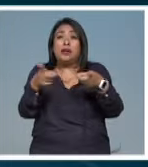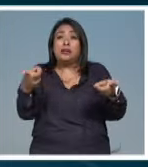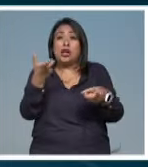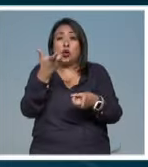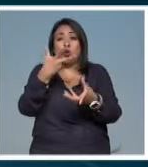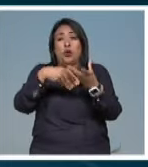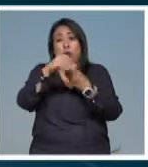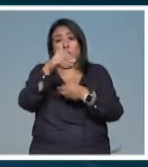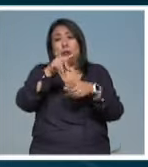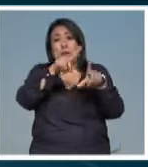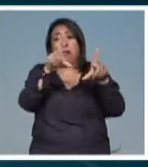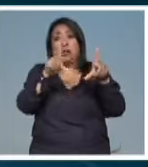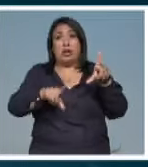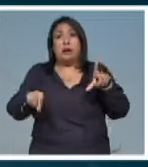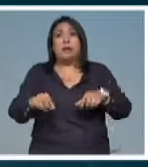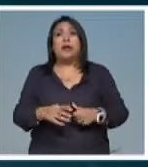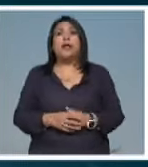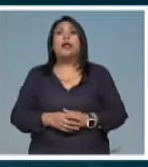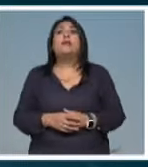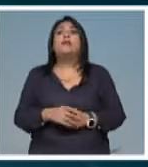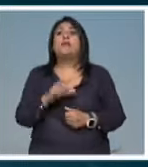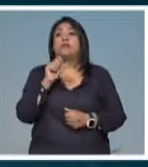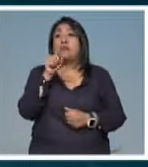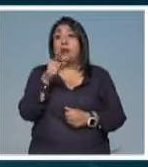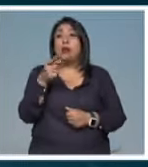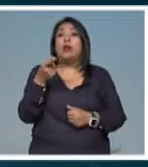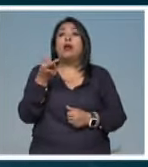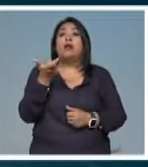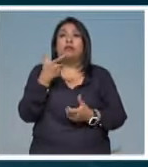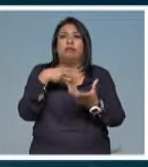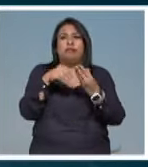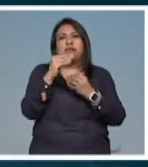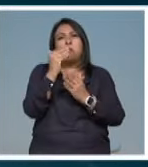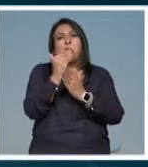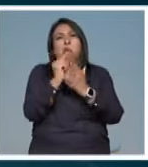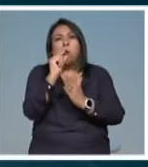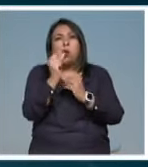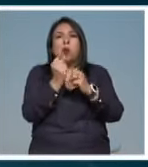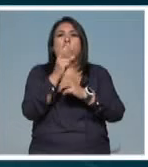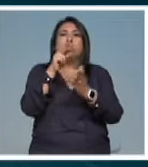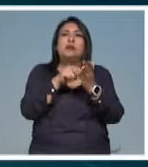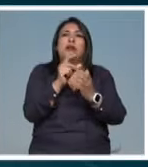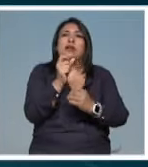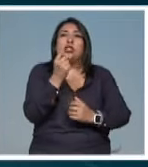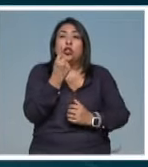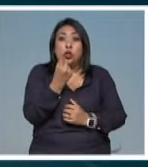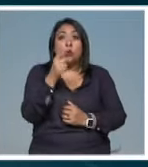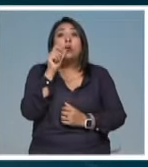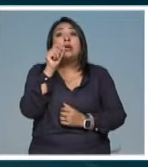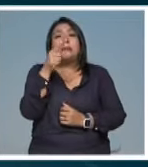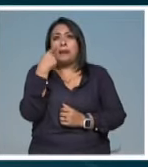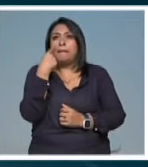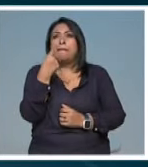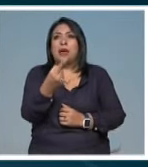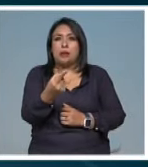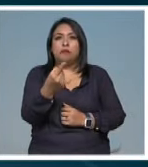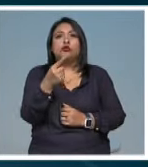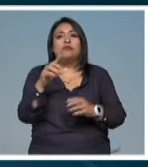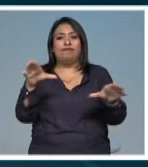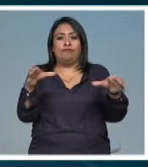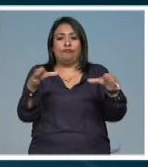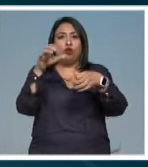economía del país. Además de un ingreso económico bajo durante el año 2021, también se identificó que el